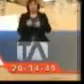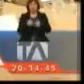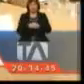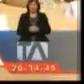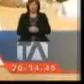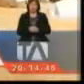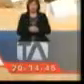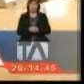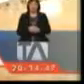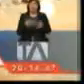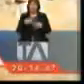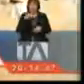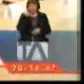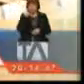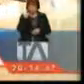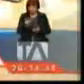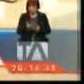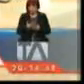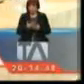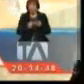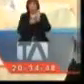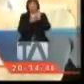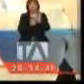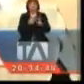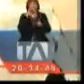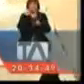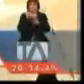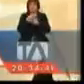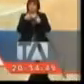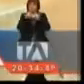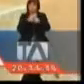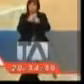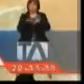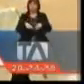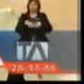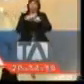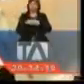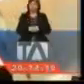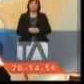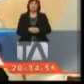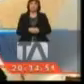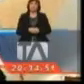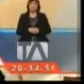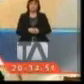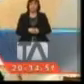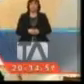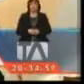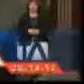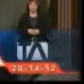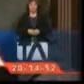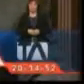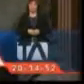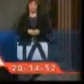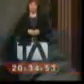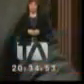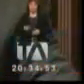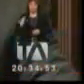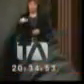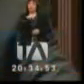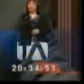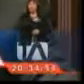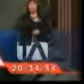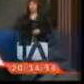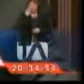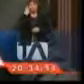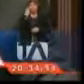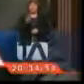que han pasado la prueba, que estos acontecimientos políticos en cuanto a operatividad no han alcanzado al Consejo. Nosotros no vemos que